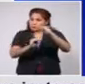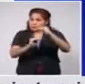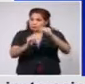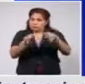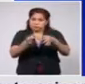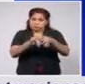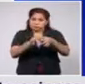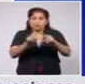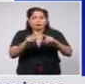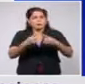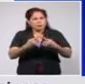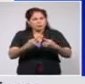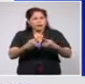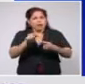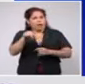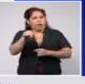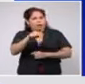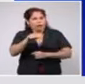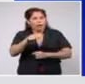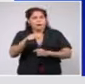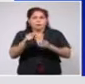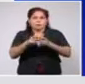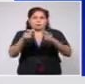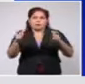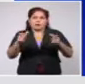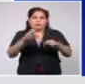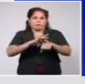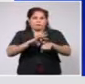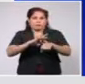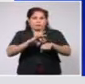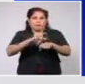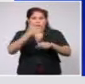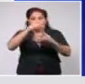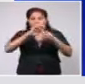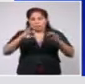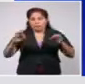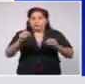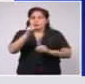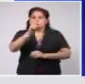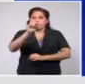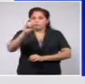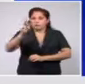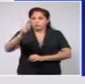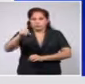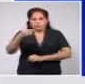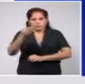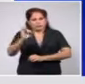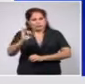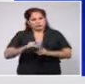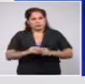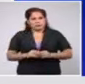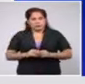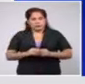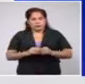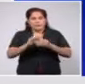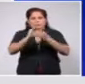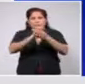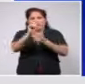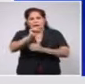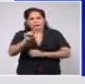pero todavía muy altas. Artemisa con 103,7, Mayabeque